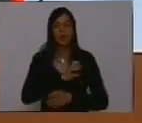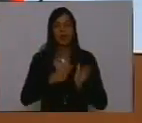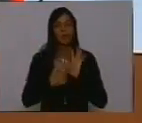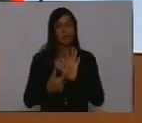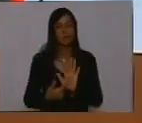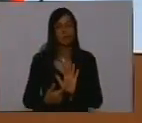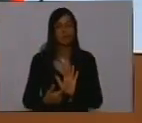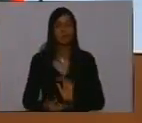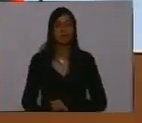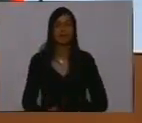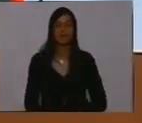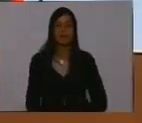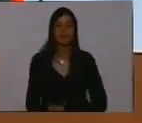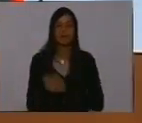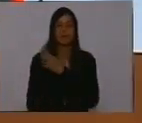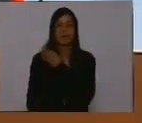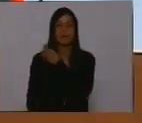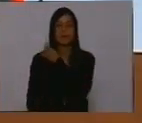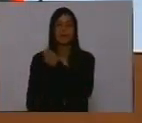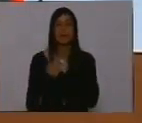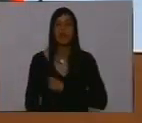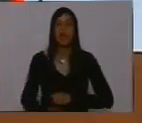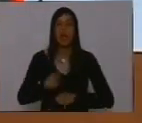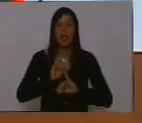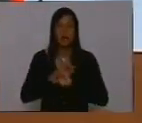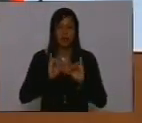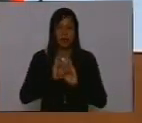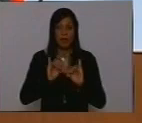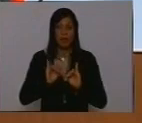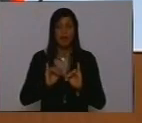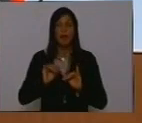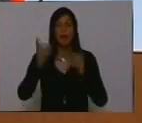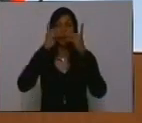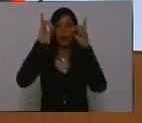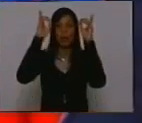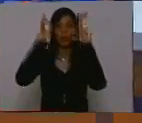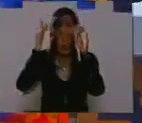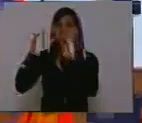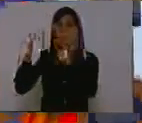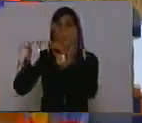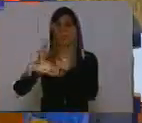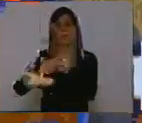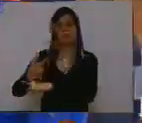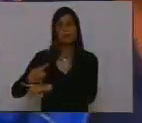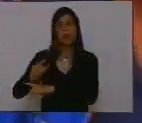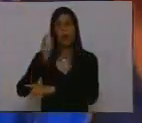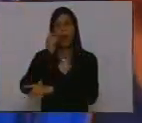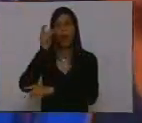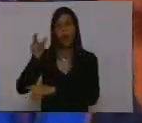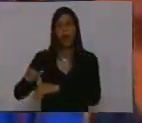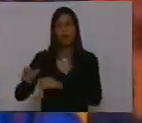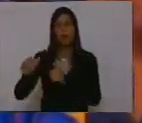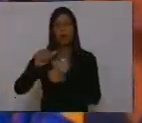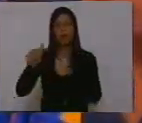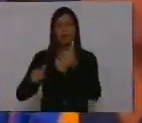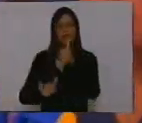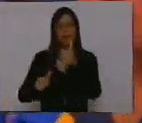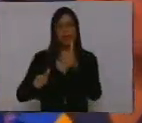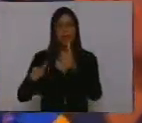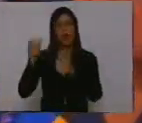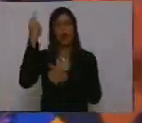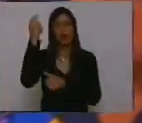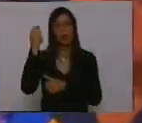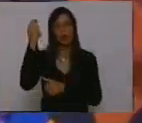Luego, la presidenta ordenó al constituyente y primer vicepresidente de la Asamblea Nacional Constituyente,